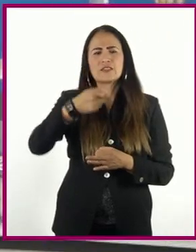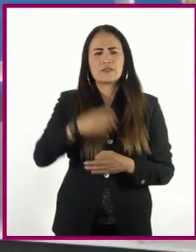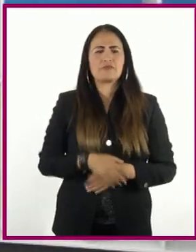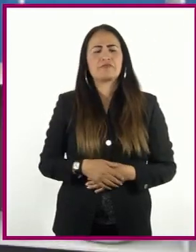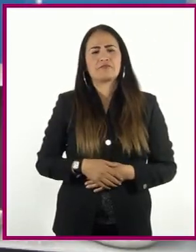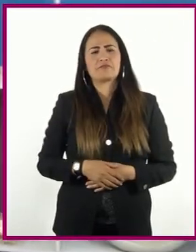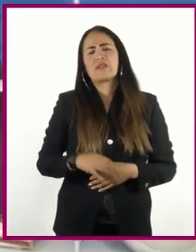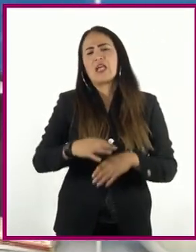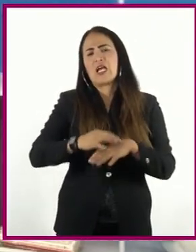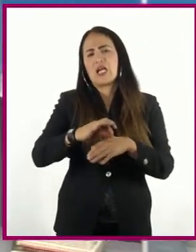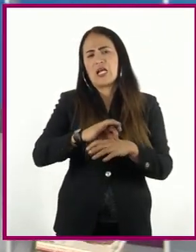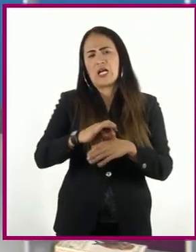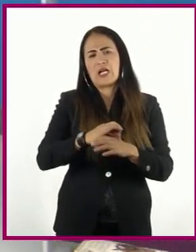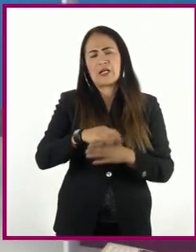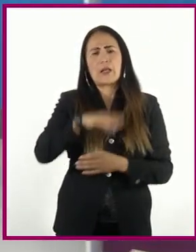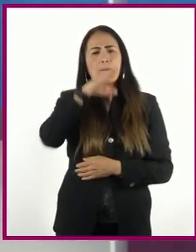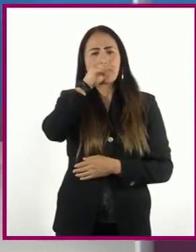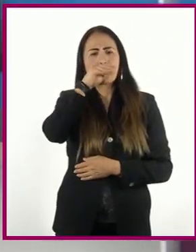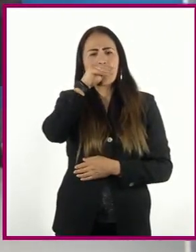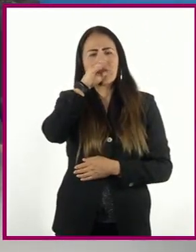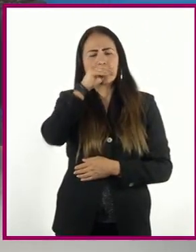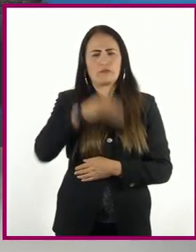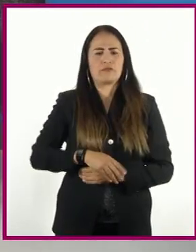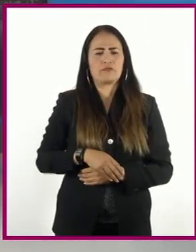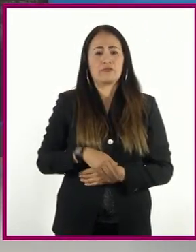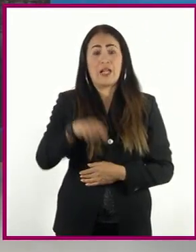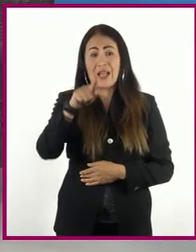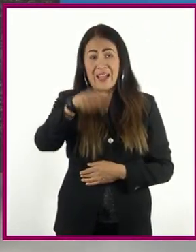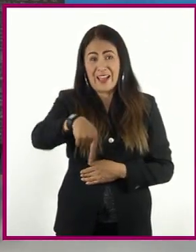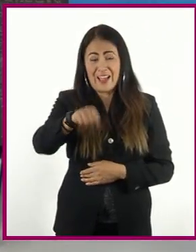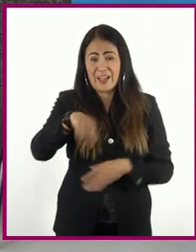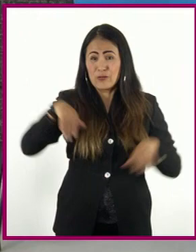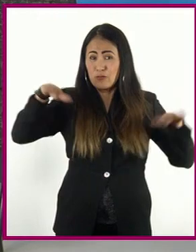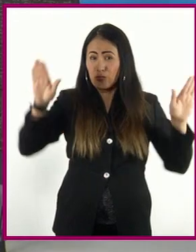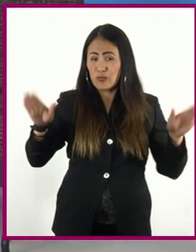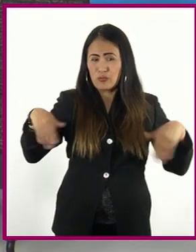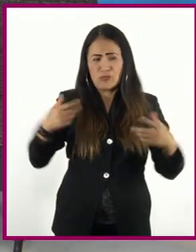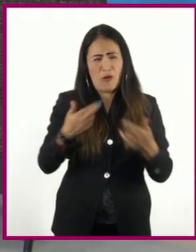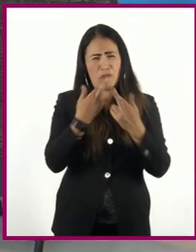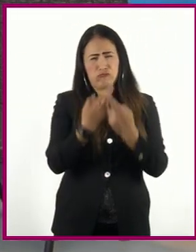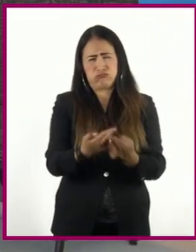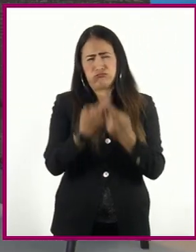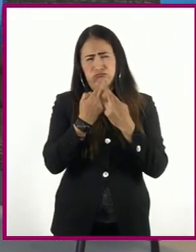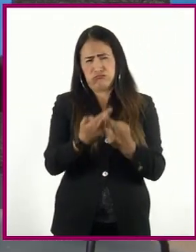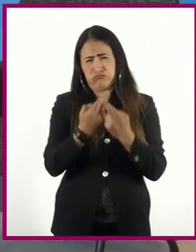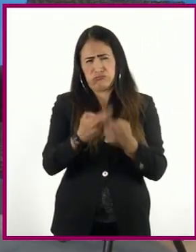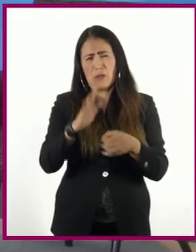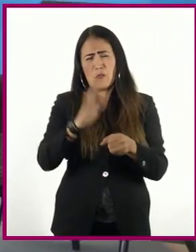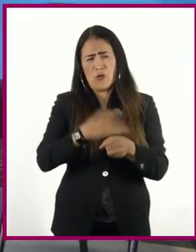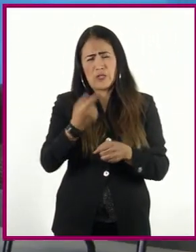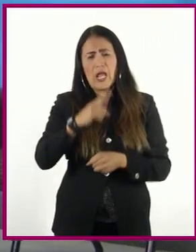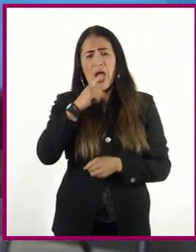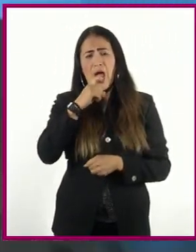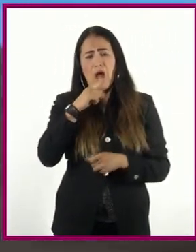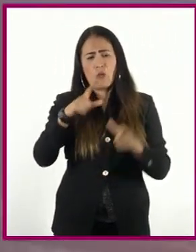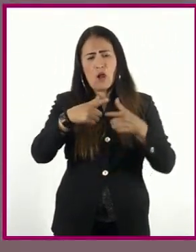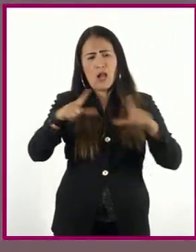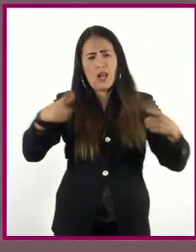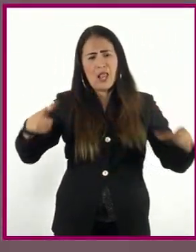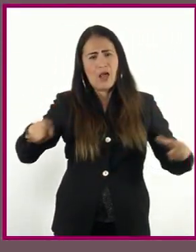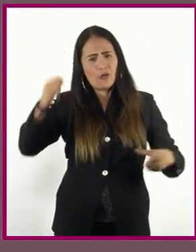con carne de pato, pues estas aves abundaban en el altiplano central gracias a las aguas del lago de